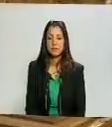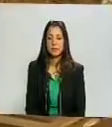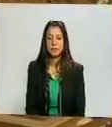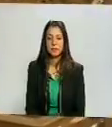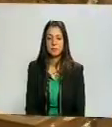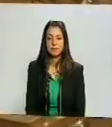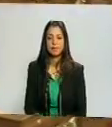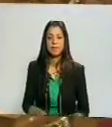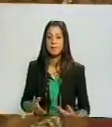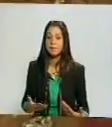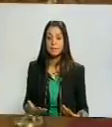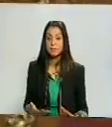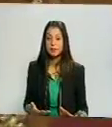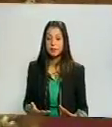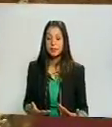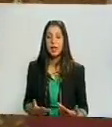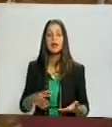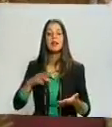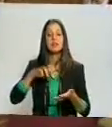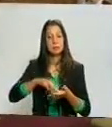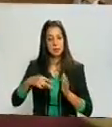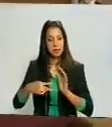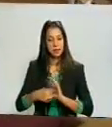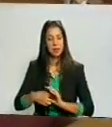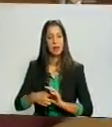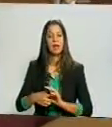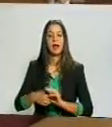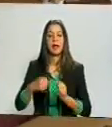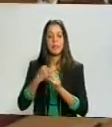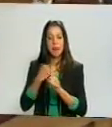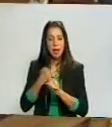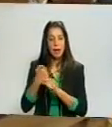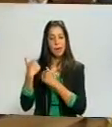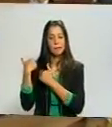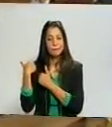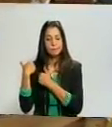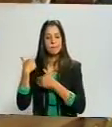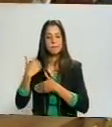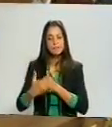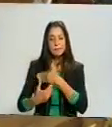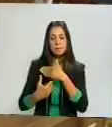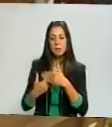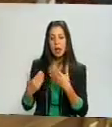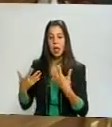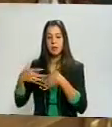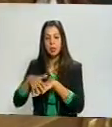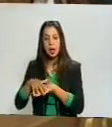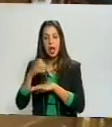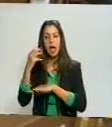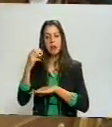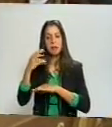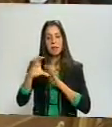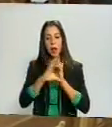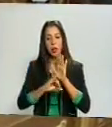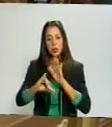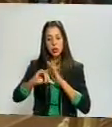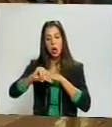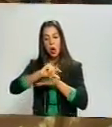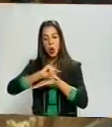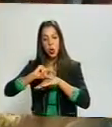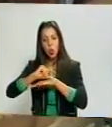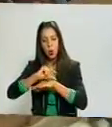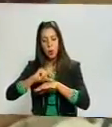2017. Es parte de ese trabajo que estamos realizando en conjunto, Asamblea Nacional Constituyente, Gobierno